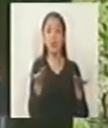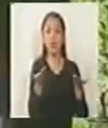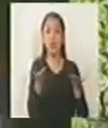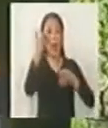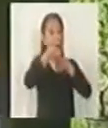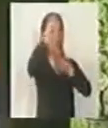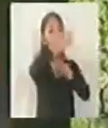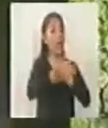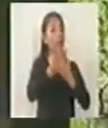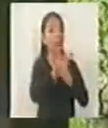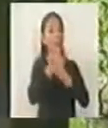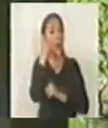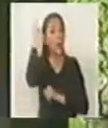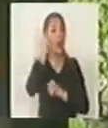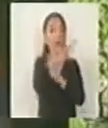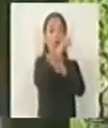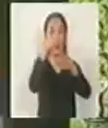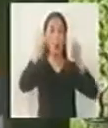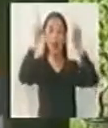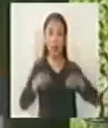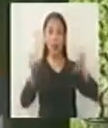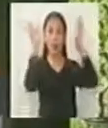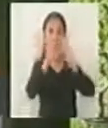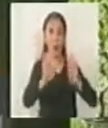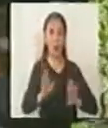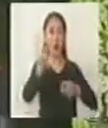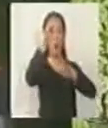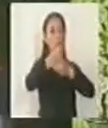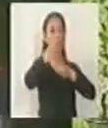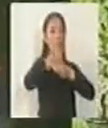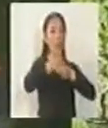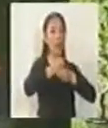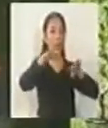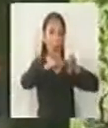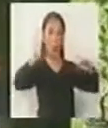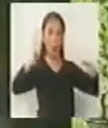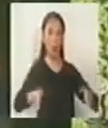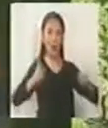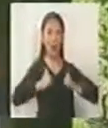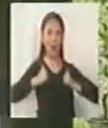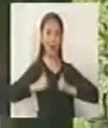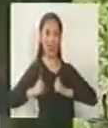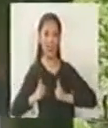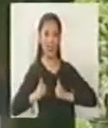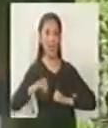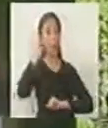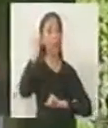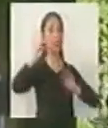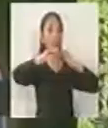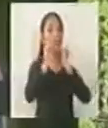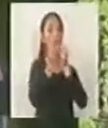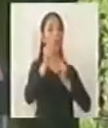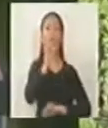con anterioridad. También el tema de los banquitos que se están haciendo para lo que es el predio, ¿no? Sí, bueno, ya se construyeron 14 bancos a lo largo